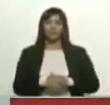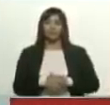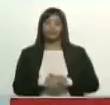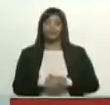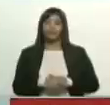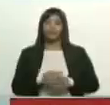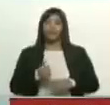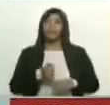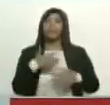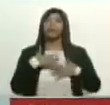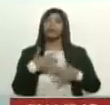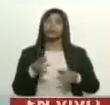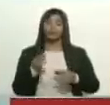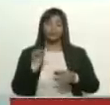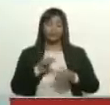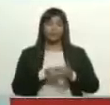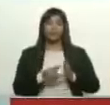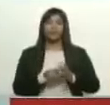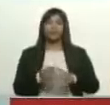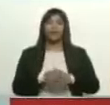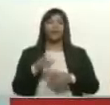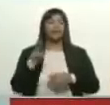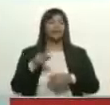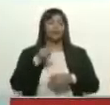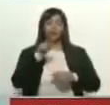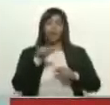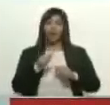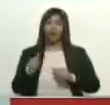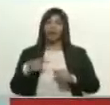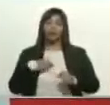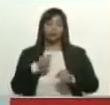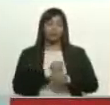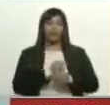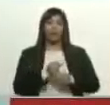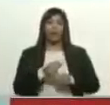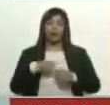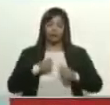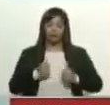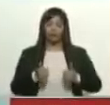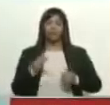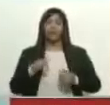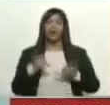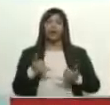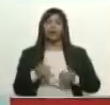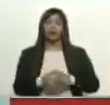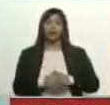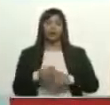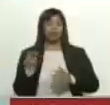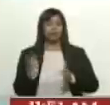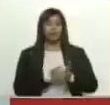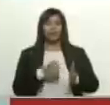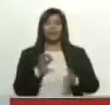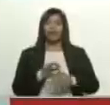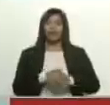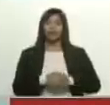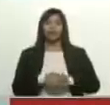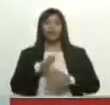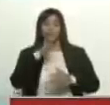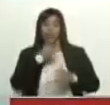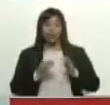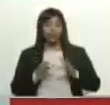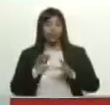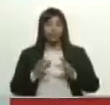Lo más interesante de todo esto, ninguno de ellos son trabajadores activos. Ninguno. No